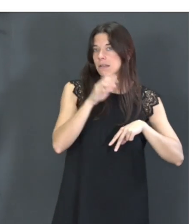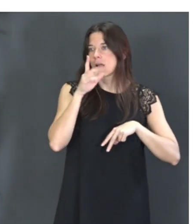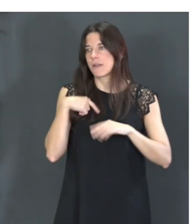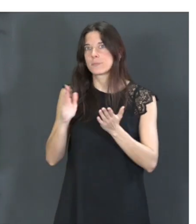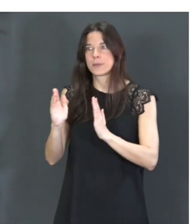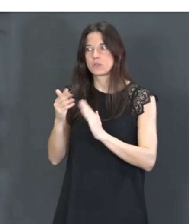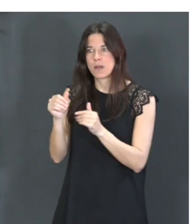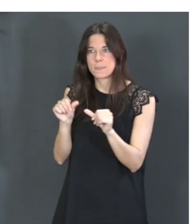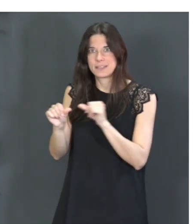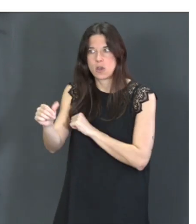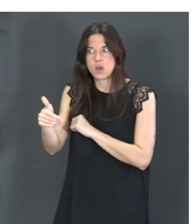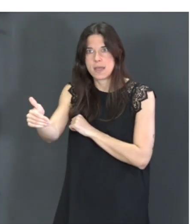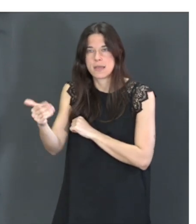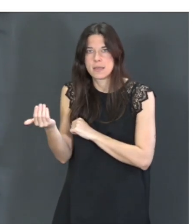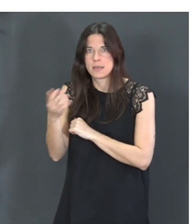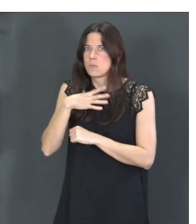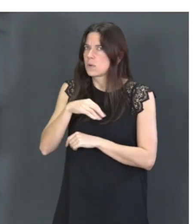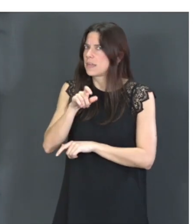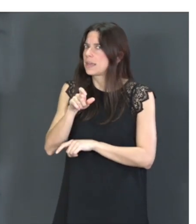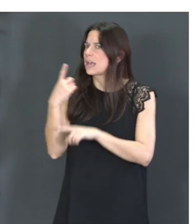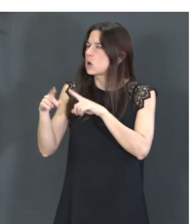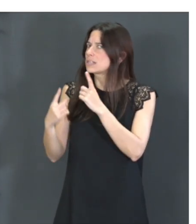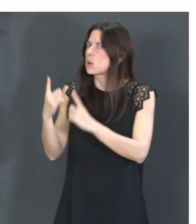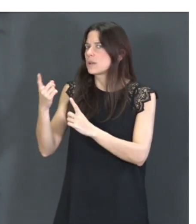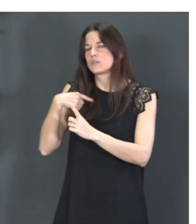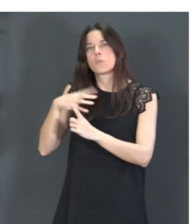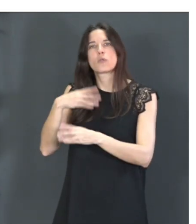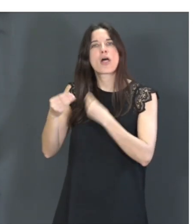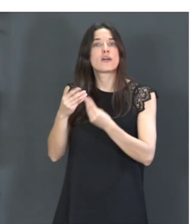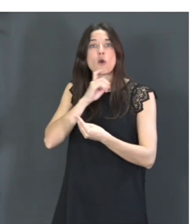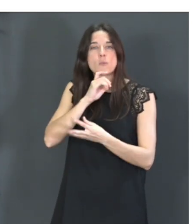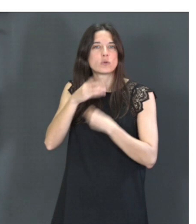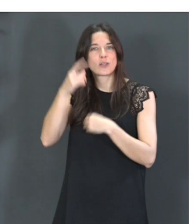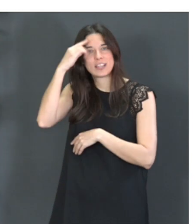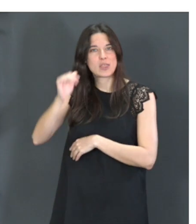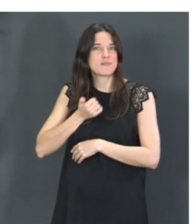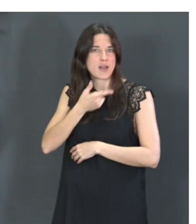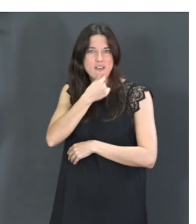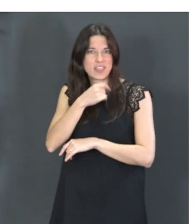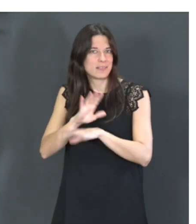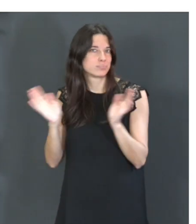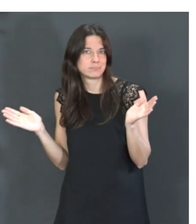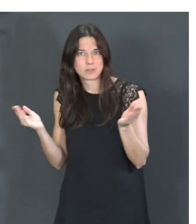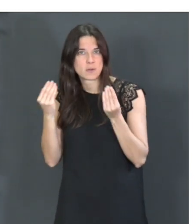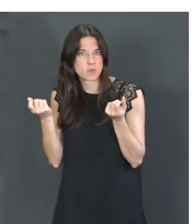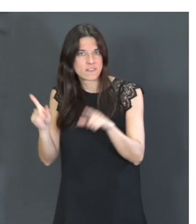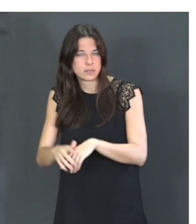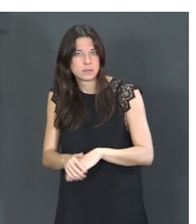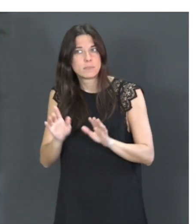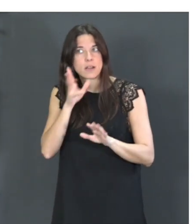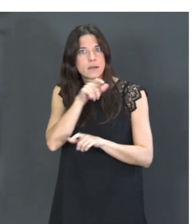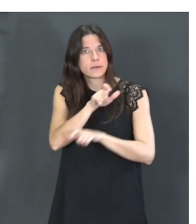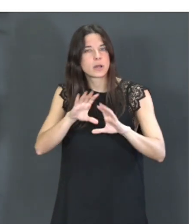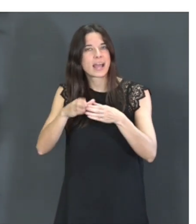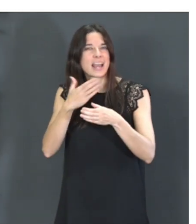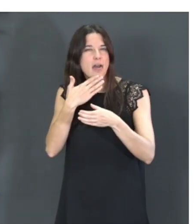aquí hacia adelante donde a lo mejor muchas de esas cosas las vamos a poder hacer con inteligencia artificial. Pero habrá las nuevas generaciones, los